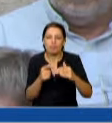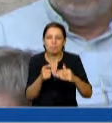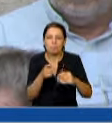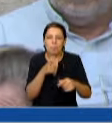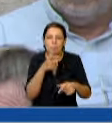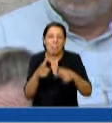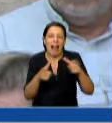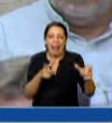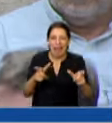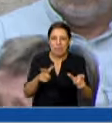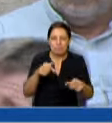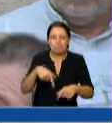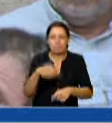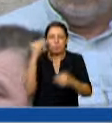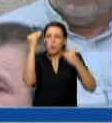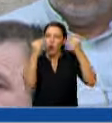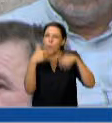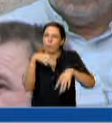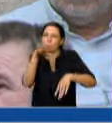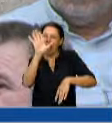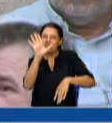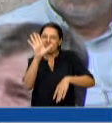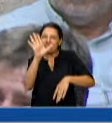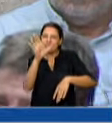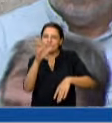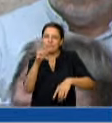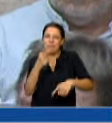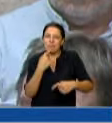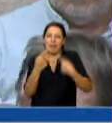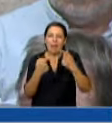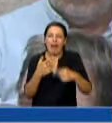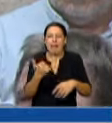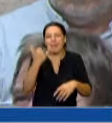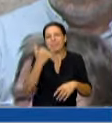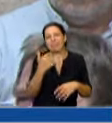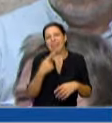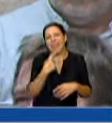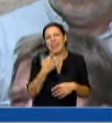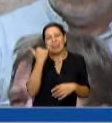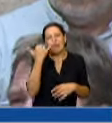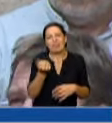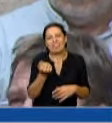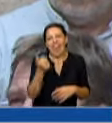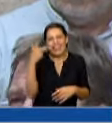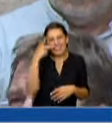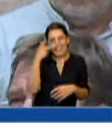lo que estaba sucediendo en la plaza, también fue lastimado. En un momento, después de las balas de goma,